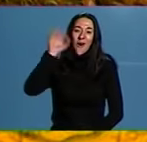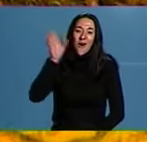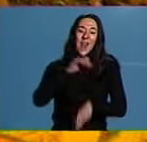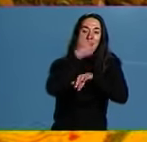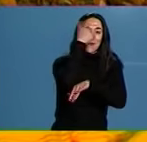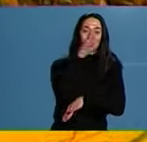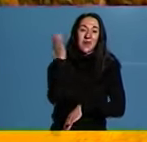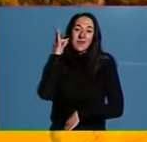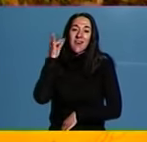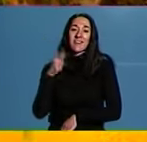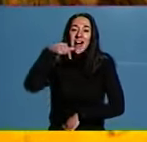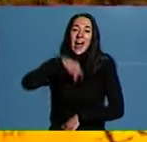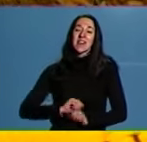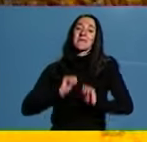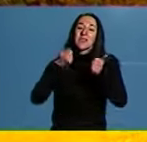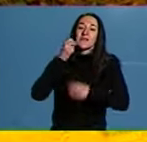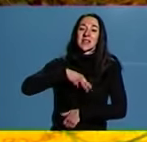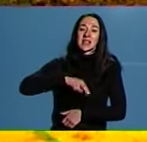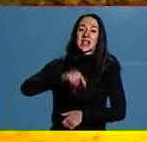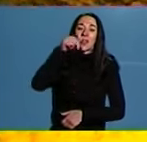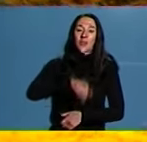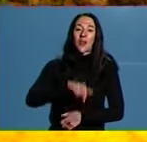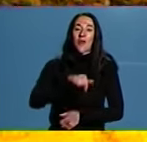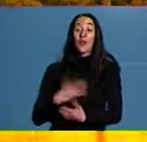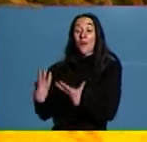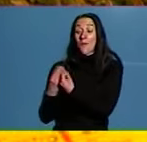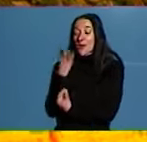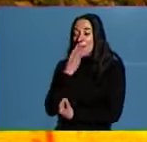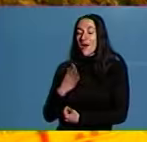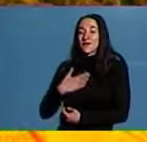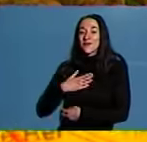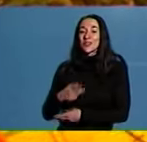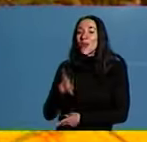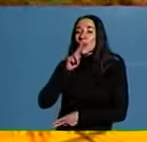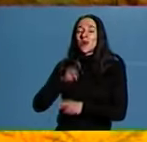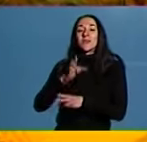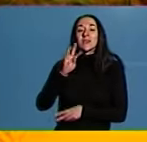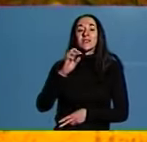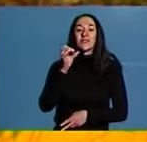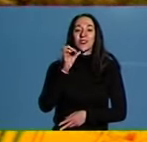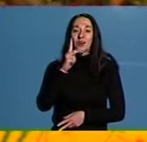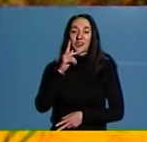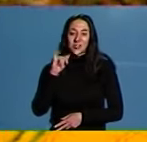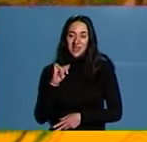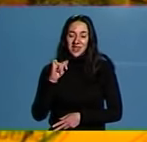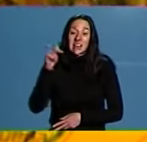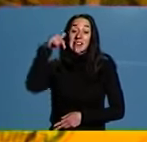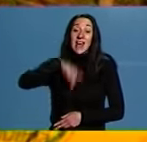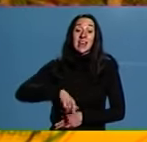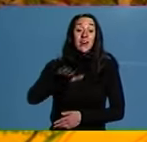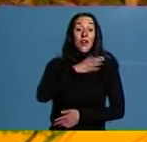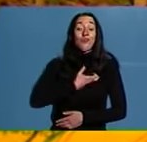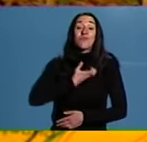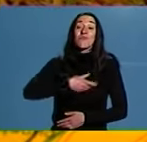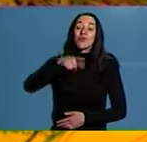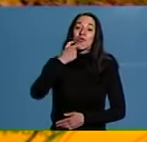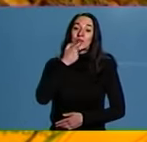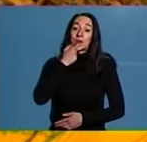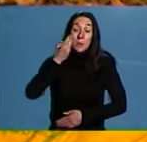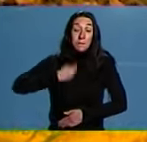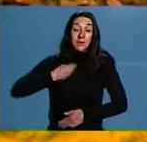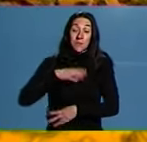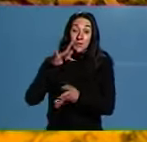amigas e amigos, aquí comenzamos a andaina de hoxe con o noso compañero de viaxes de aquí para diante que se chama Trotsky, e aquí, no Concello de Cospeito, xusto onde